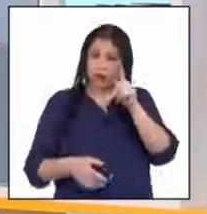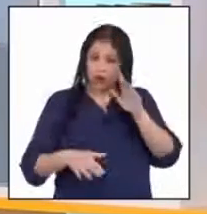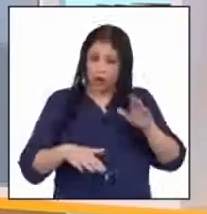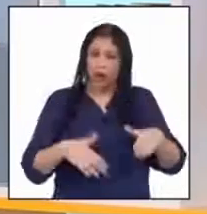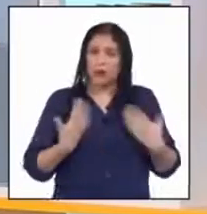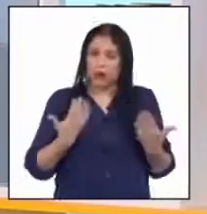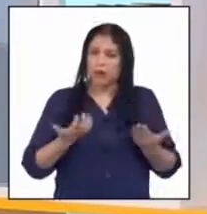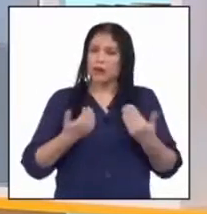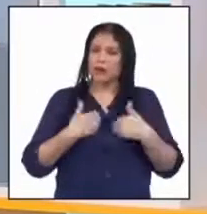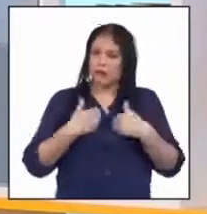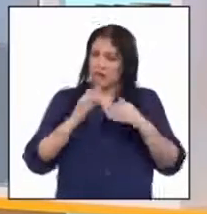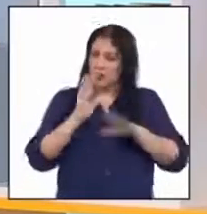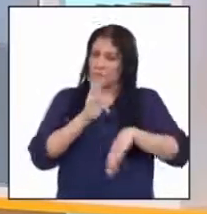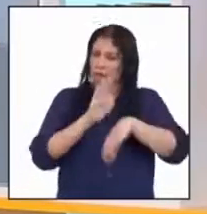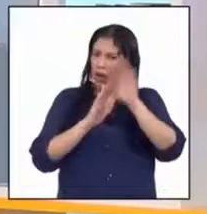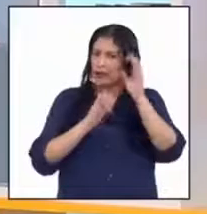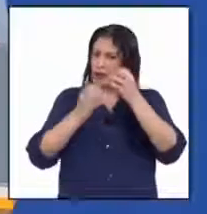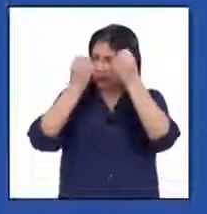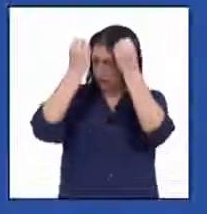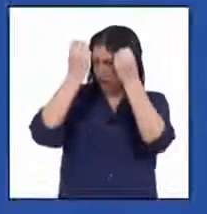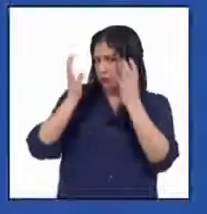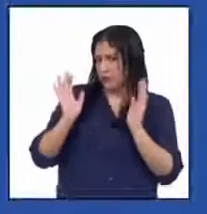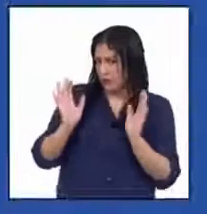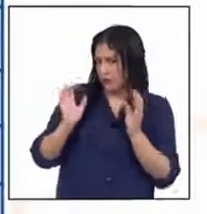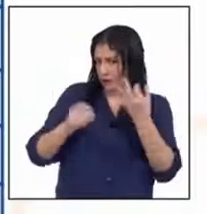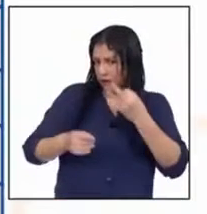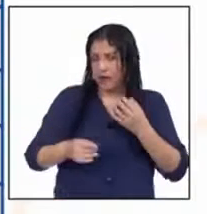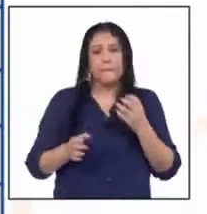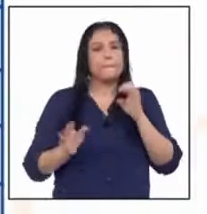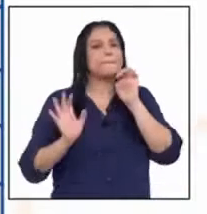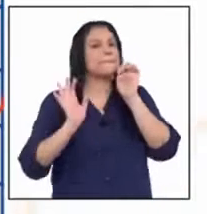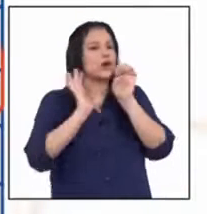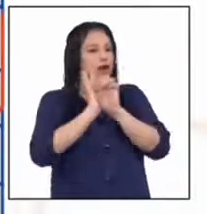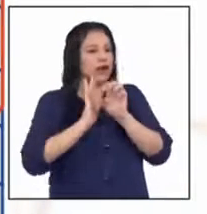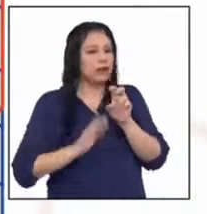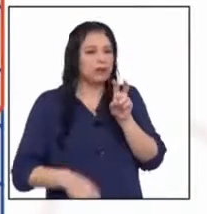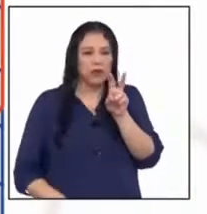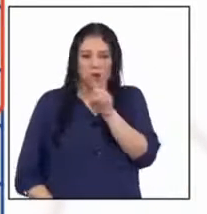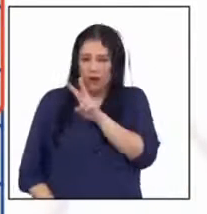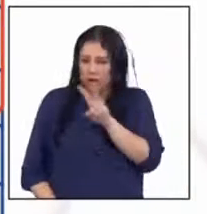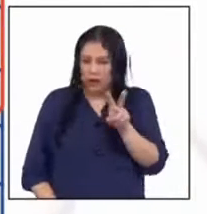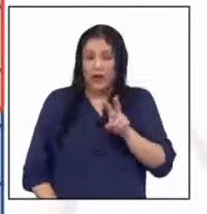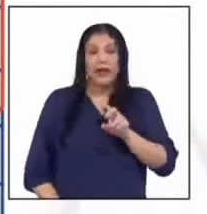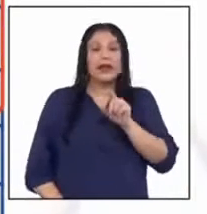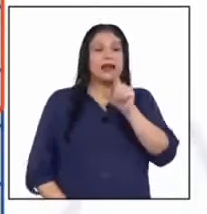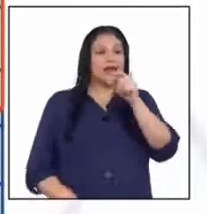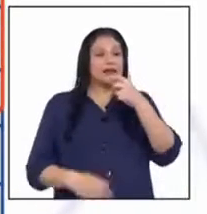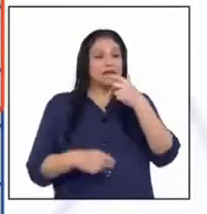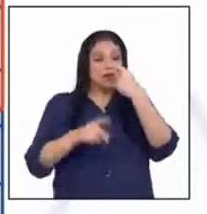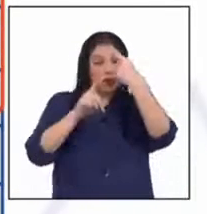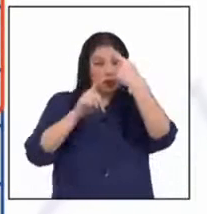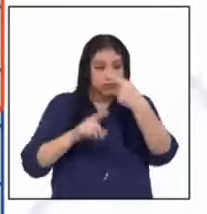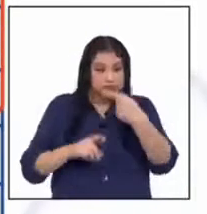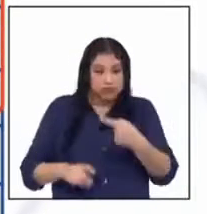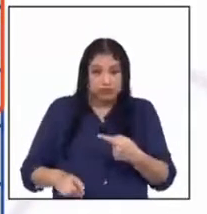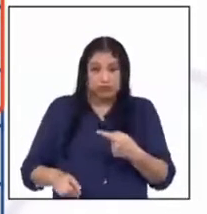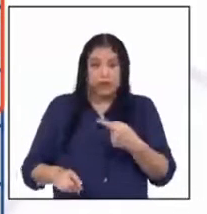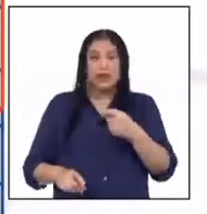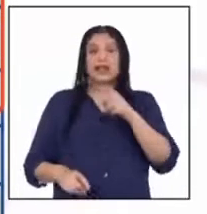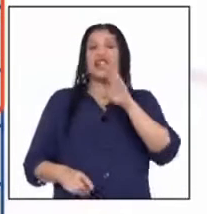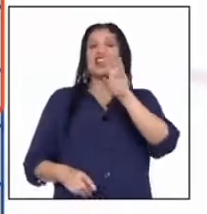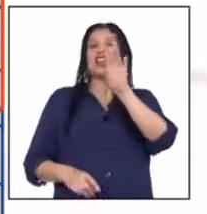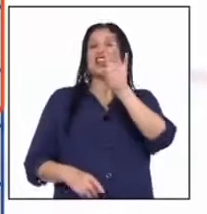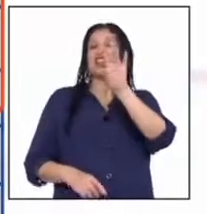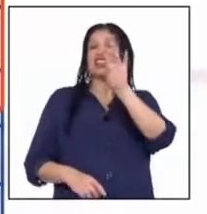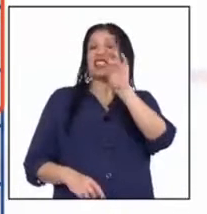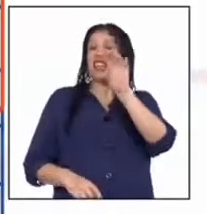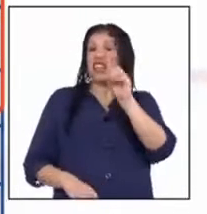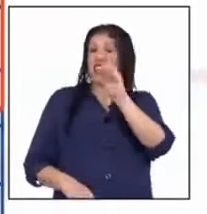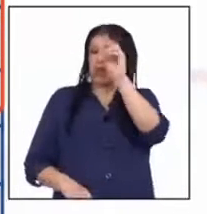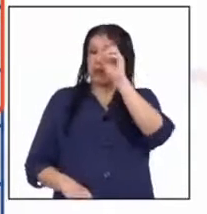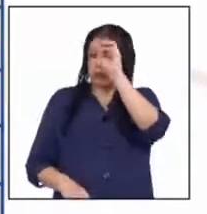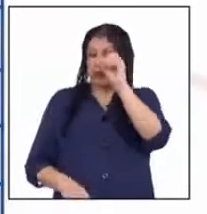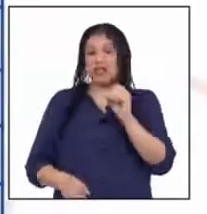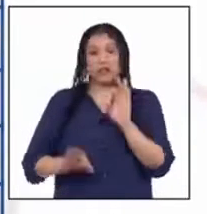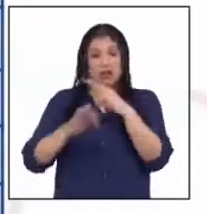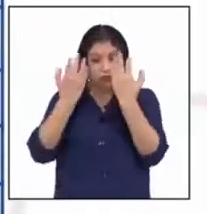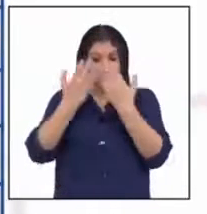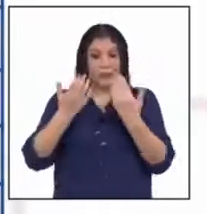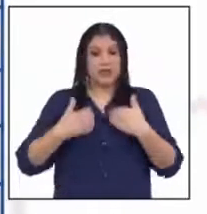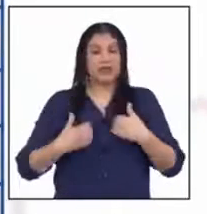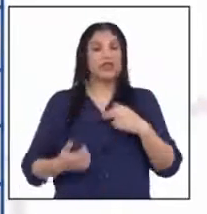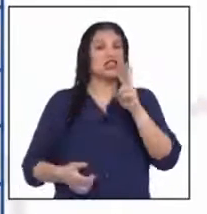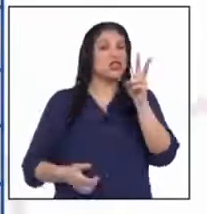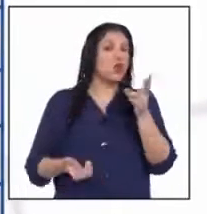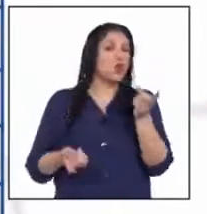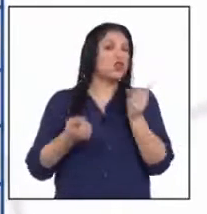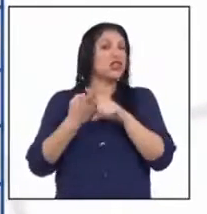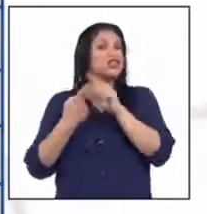nueva información, ¿verdad? Por ejemplo, que el 70% de familias tienen entre 2 y 4 hijos, que